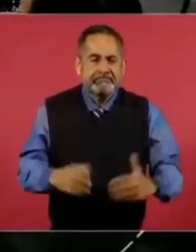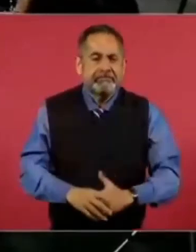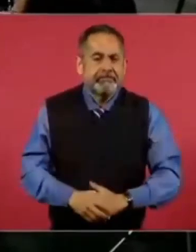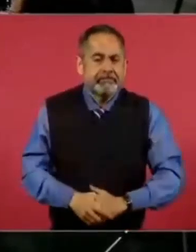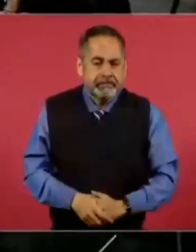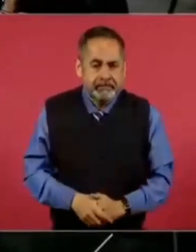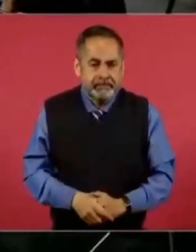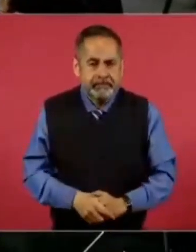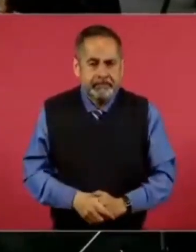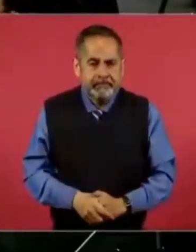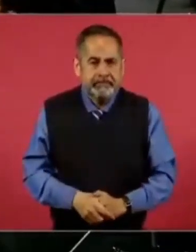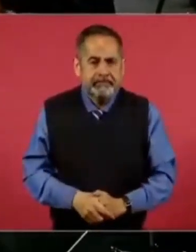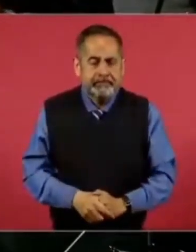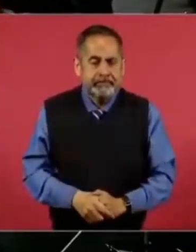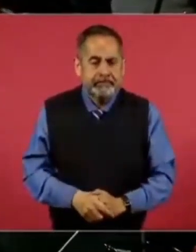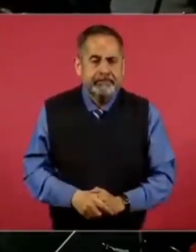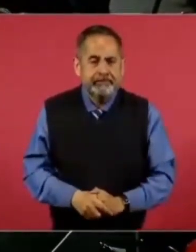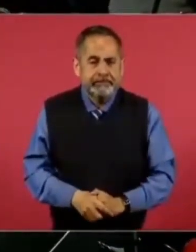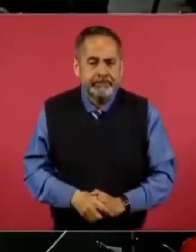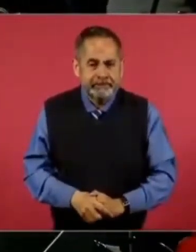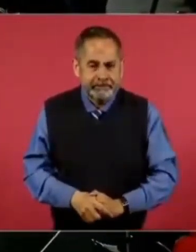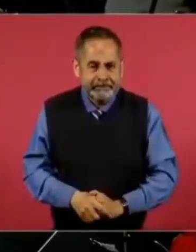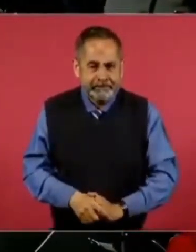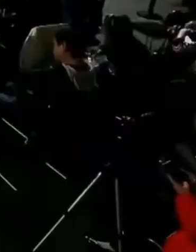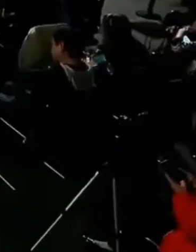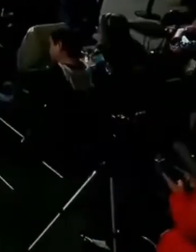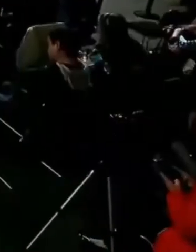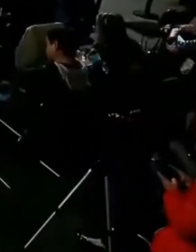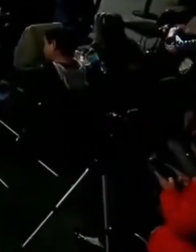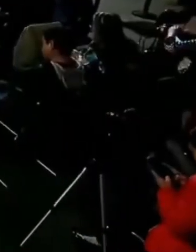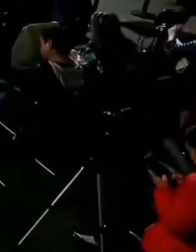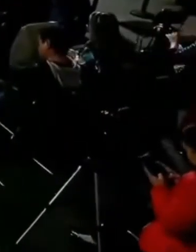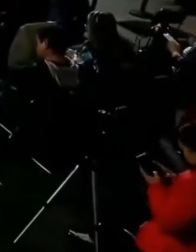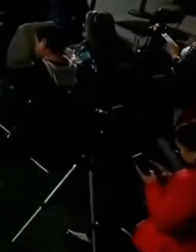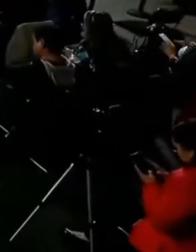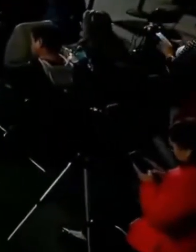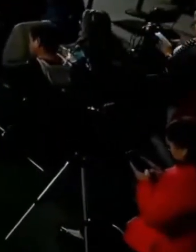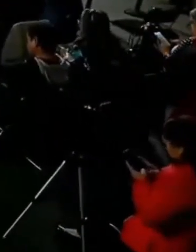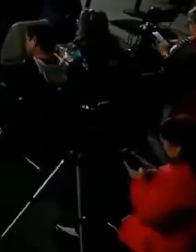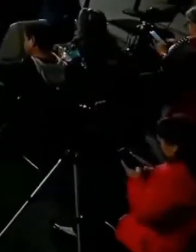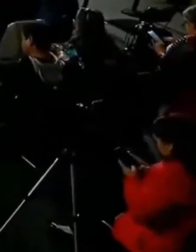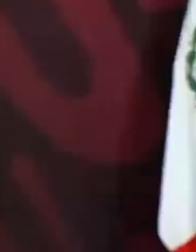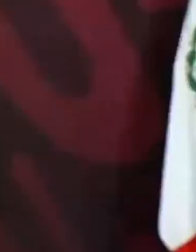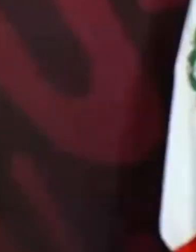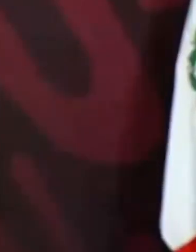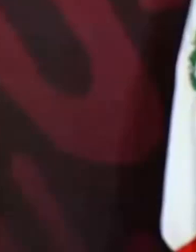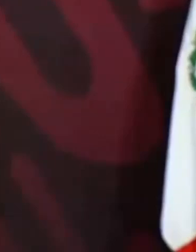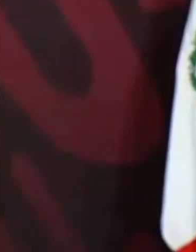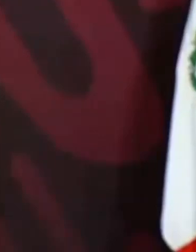Y cuando menos hay falta de profesionalismo